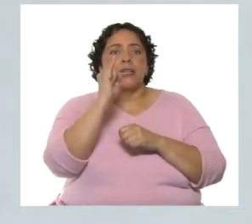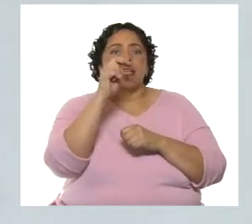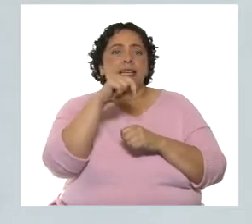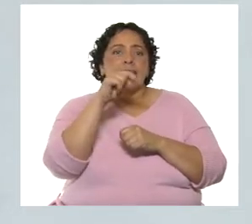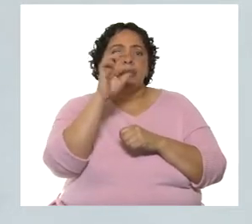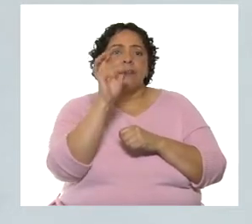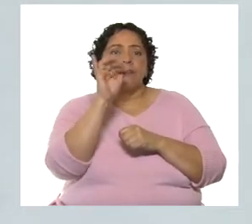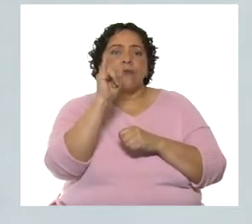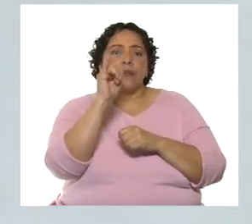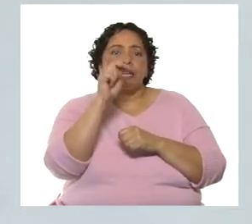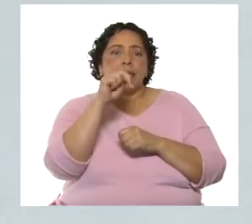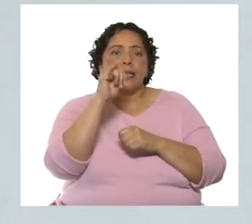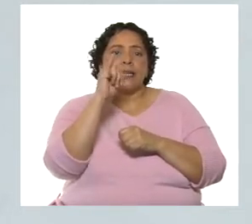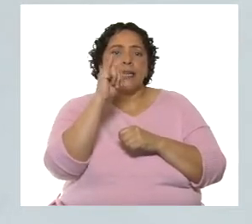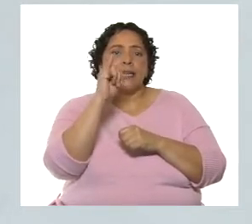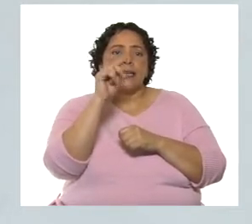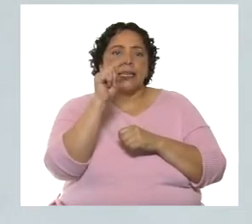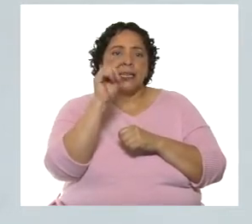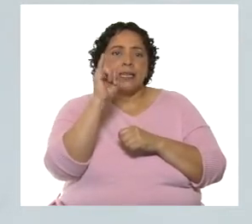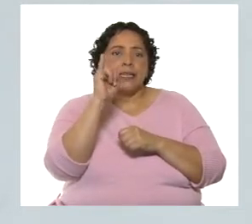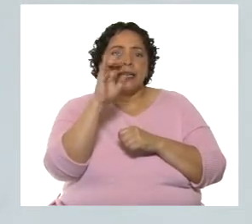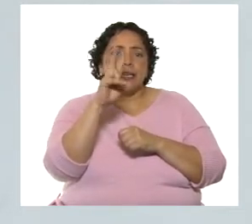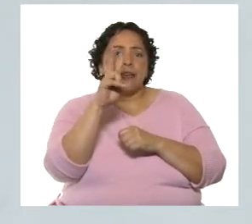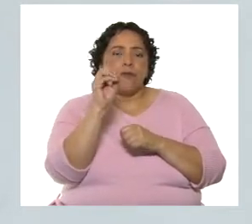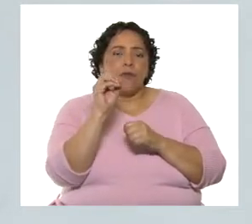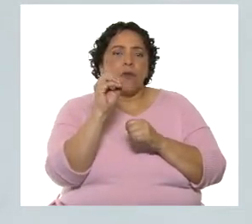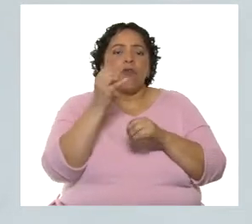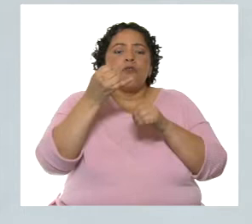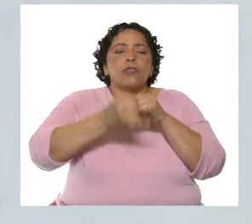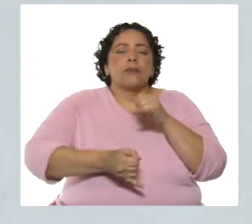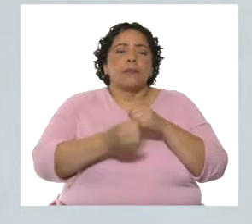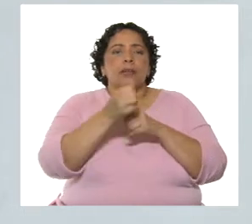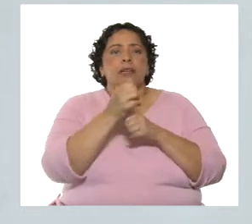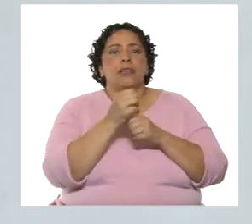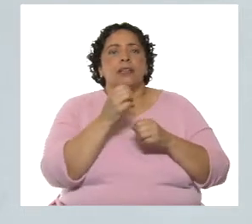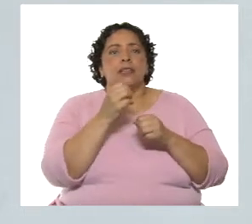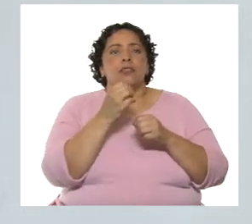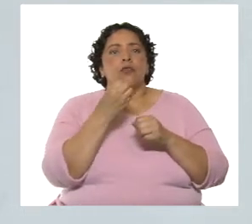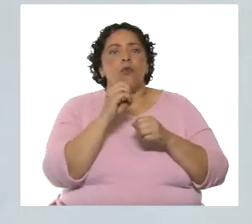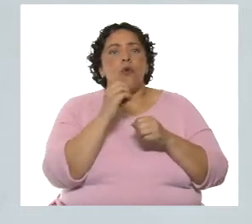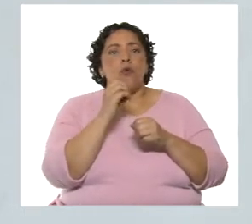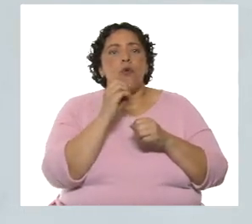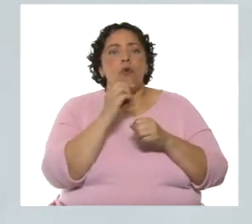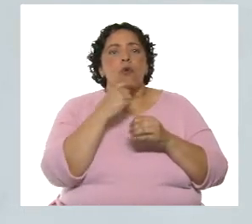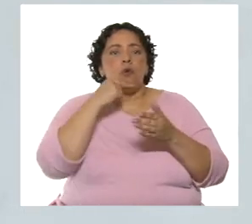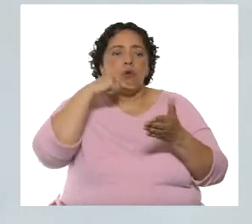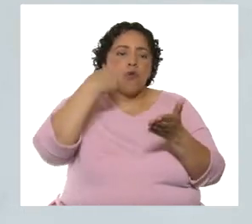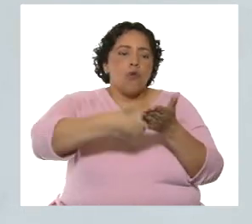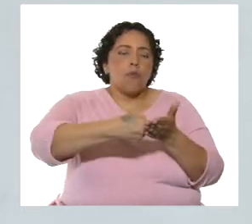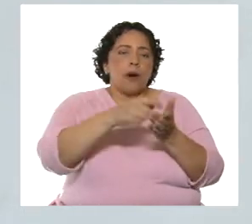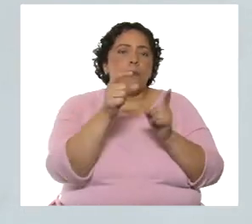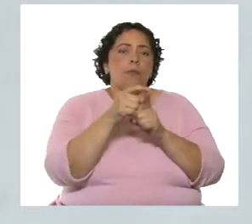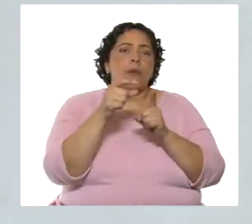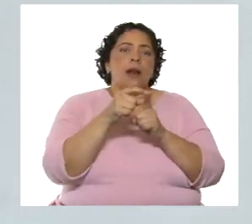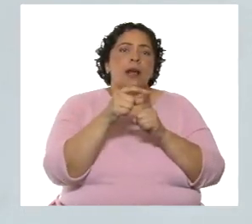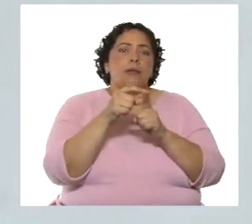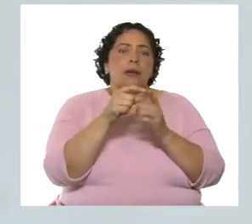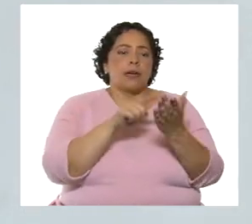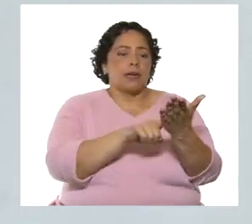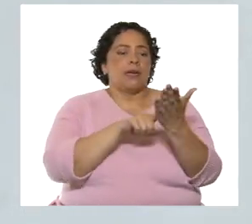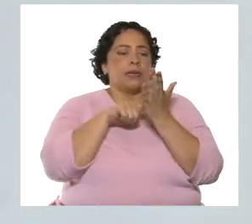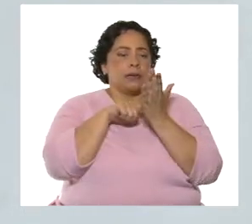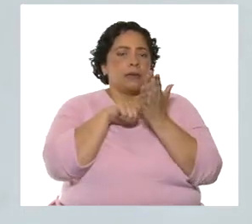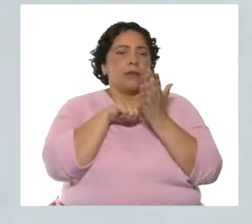es decir, esas terminaciones con las cuales escribimos o nombramos esas palabras que nos